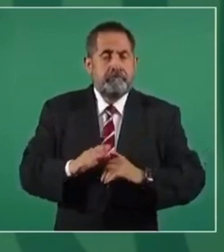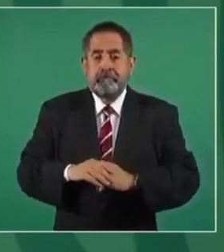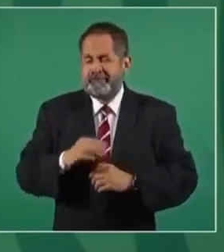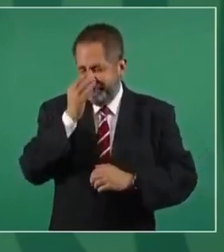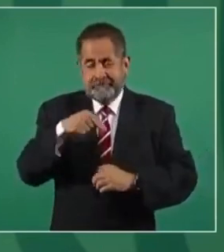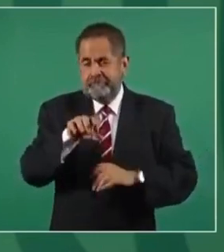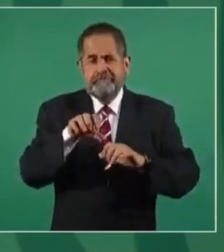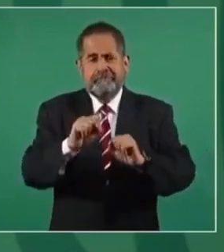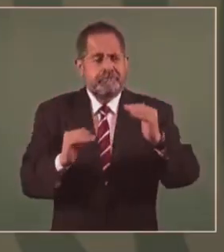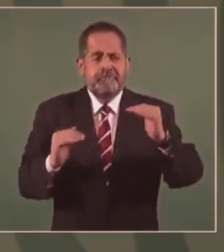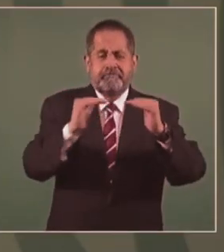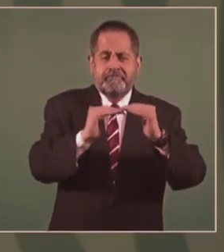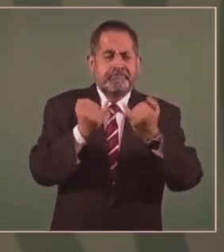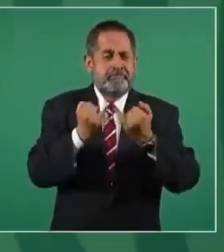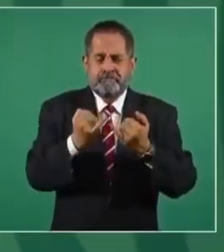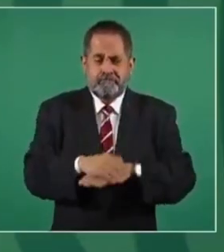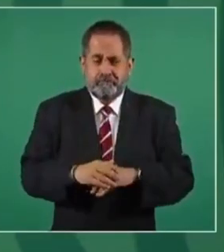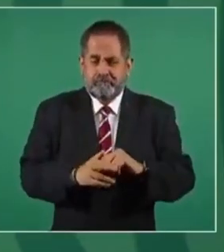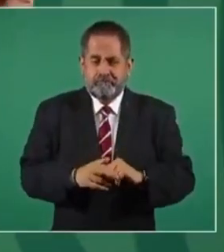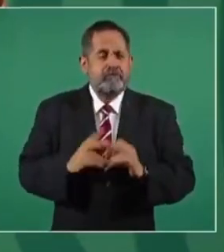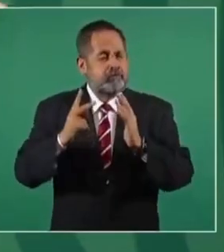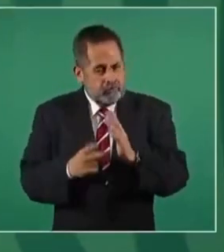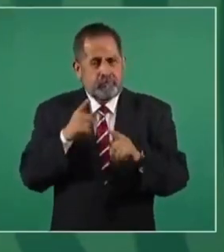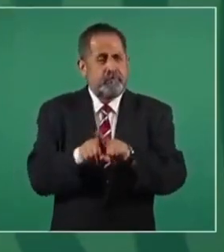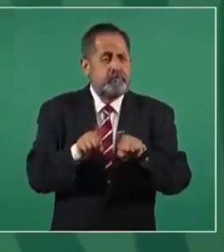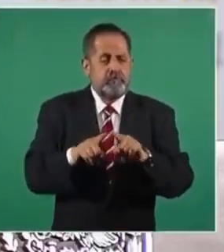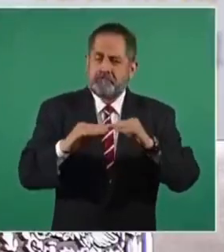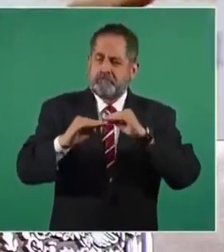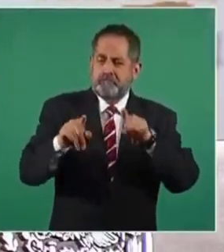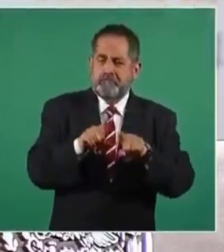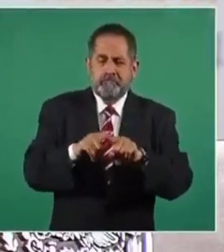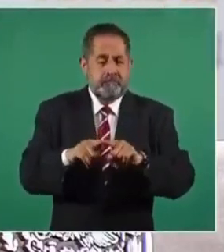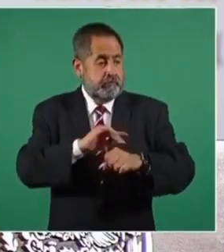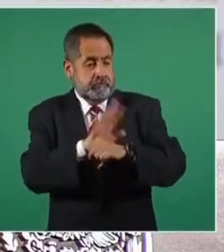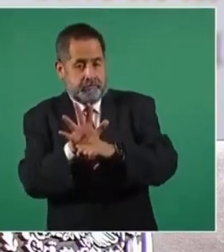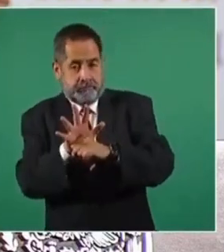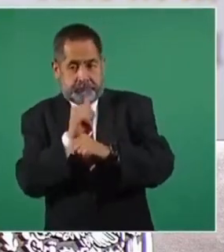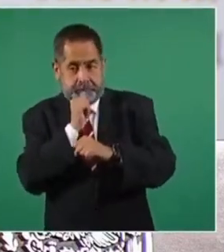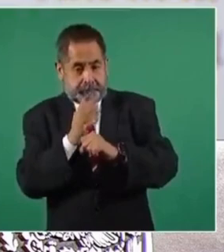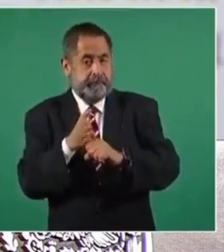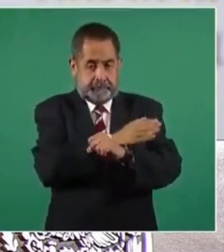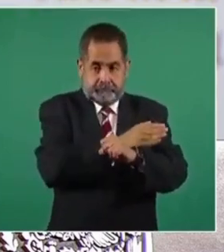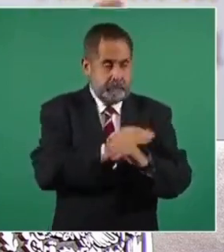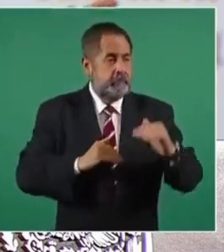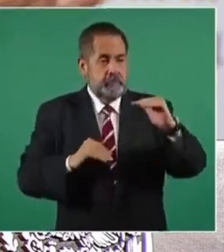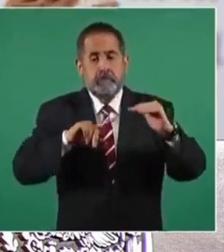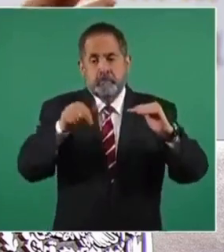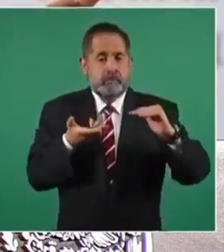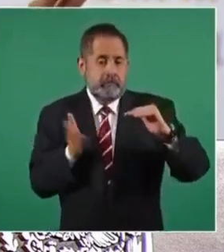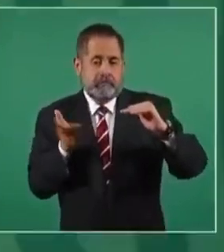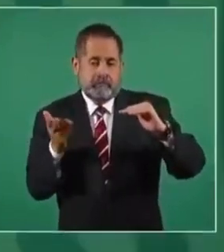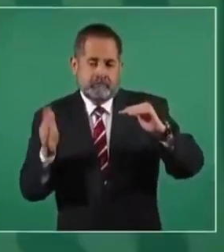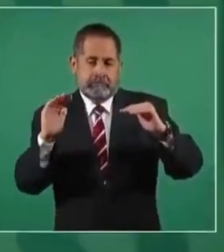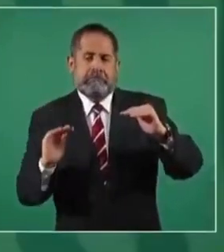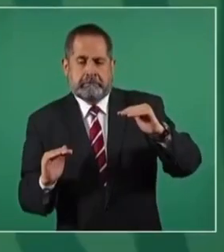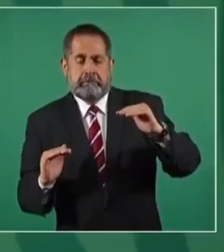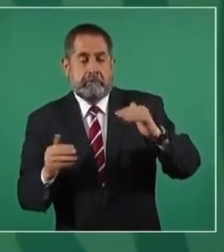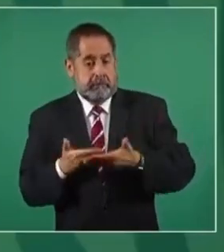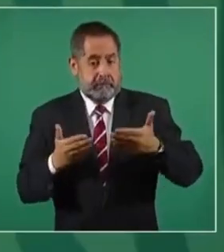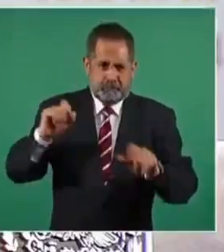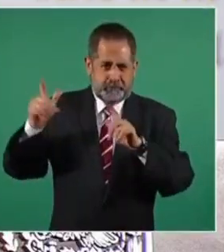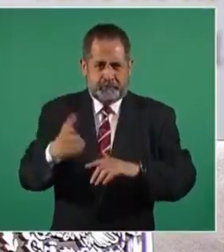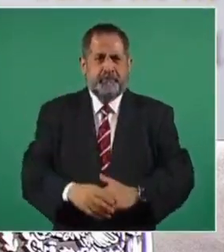de volver a la situación de antes de la pandemia en cuanto a número de trabajadores inscritos en el Seguro